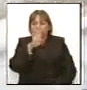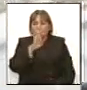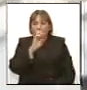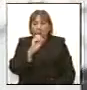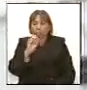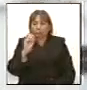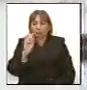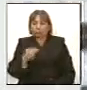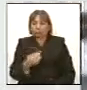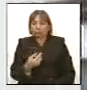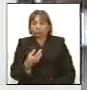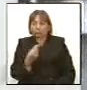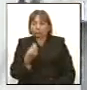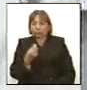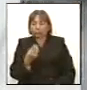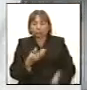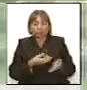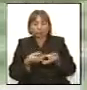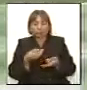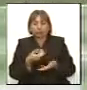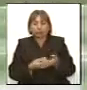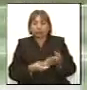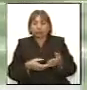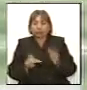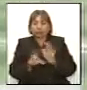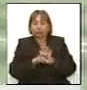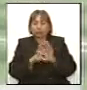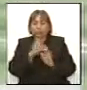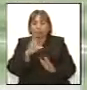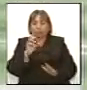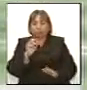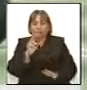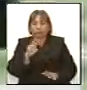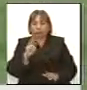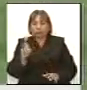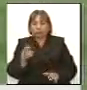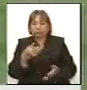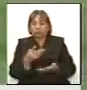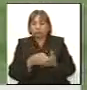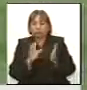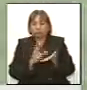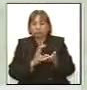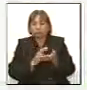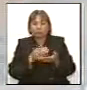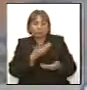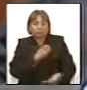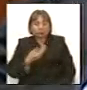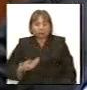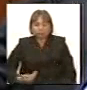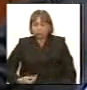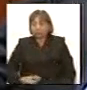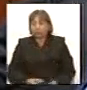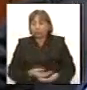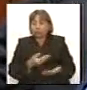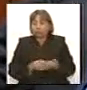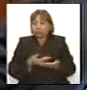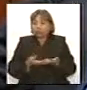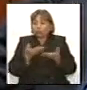soles, exceptuándose de la aplicación la Ley 30.225, Ley de Contrataciones del Estado. La